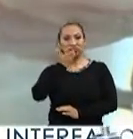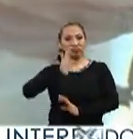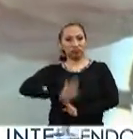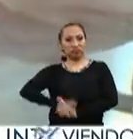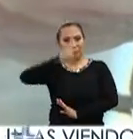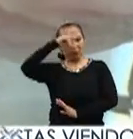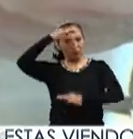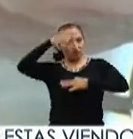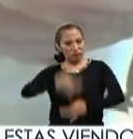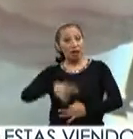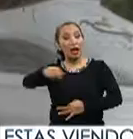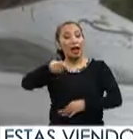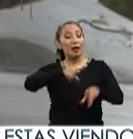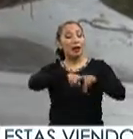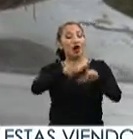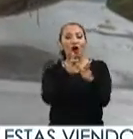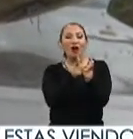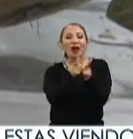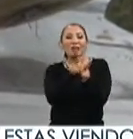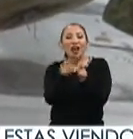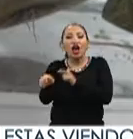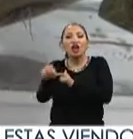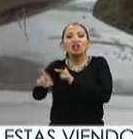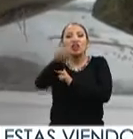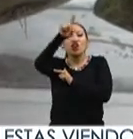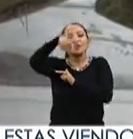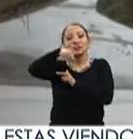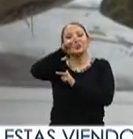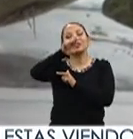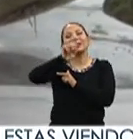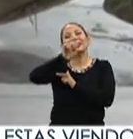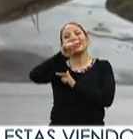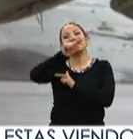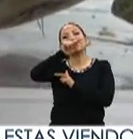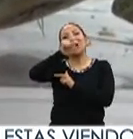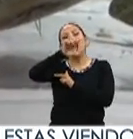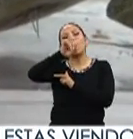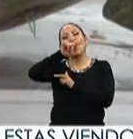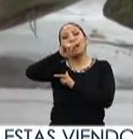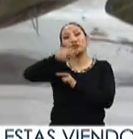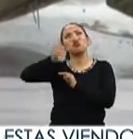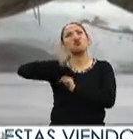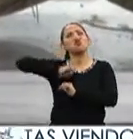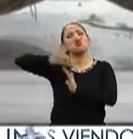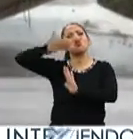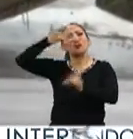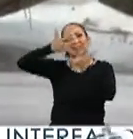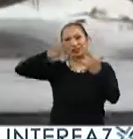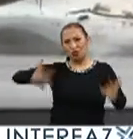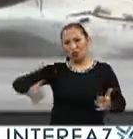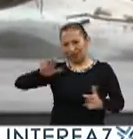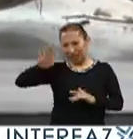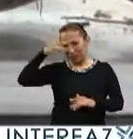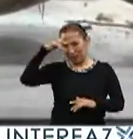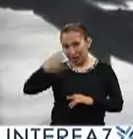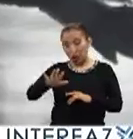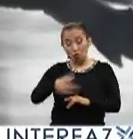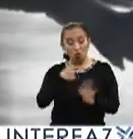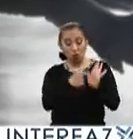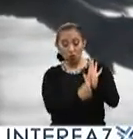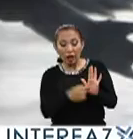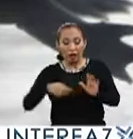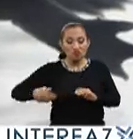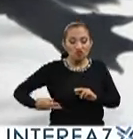ciudad. Es considerado el hermano gemelo del dios Quetzalcóatl en la mitología y su hábitat más representativo son